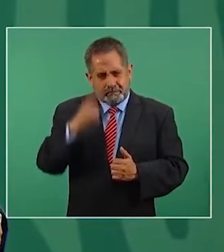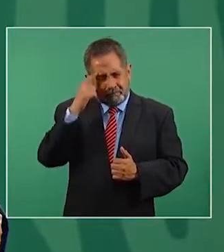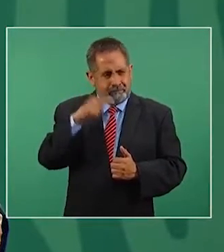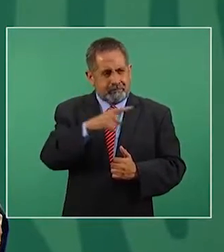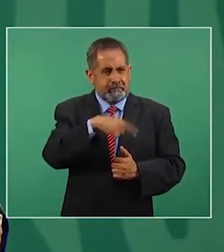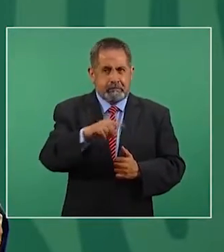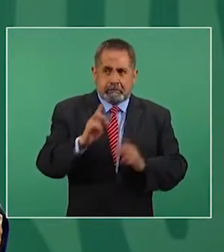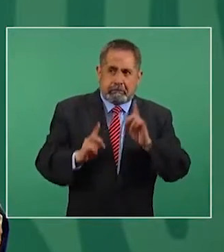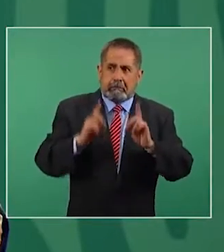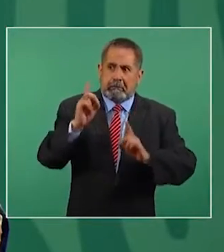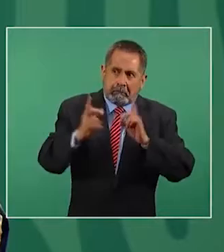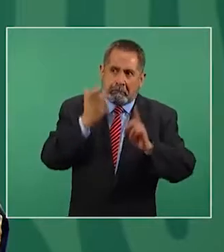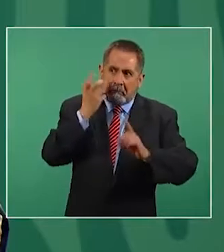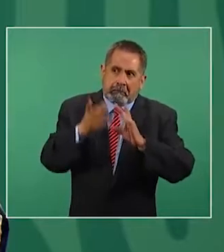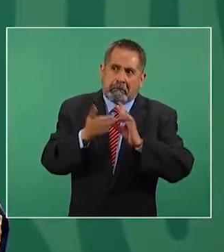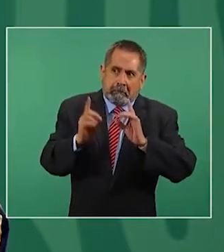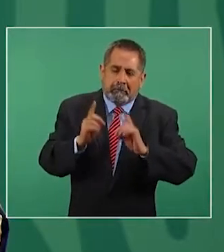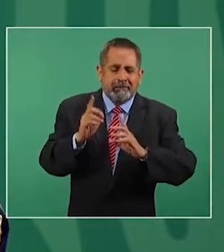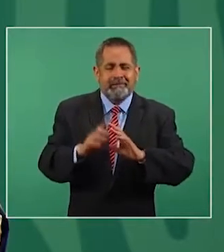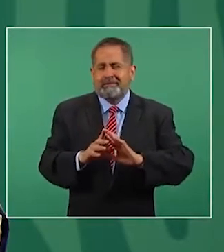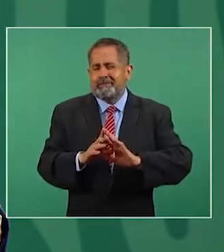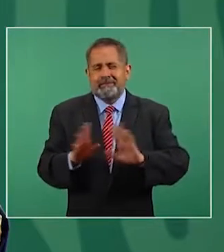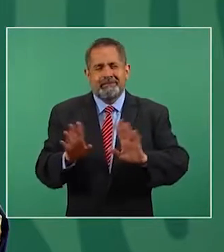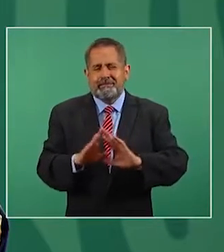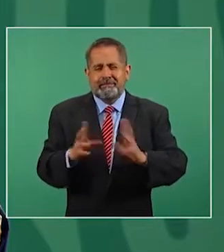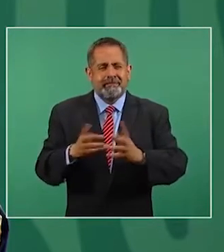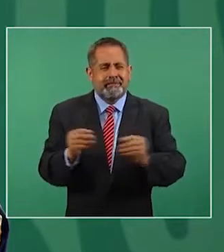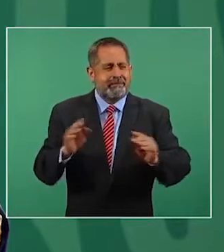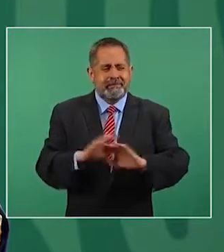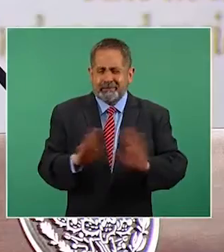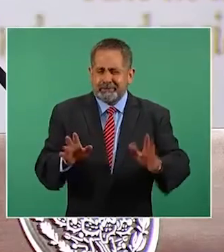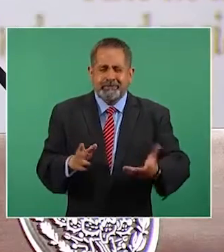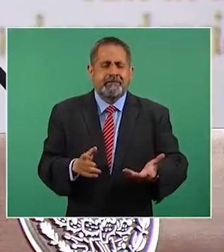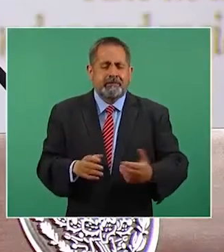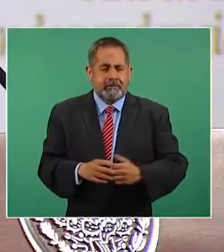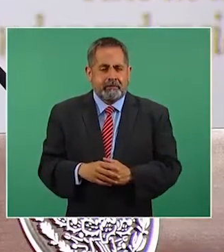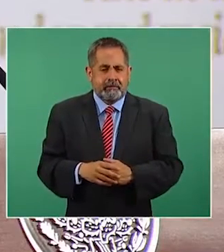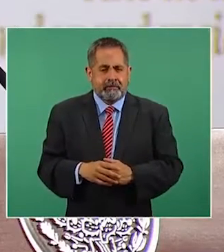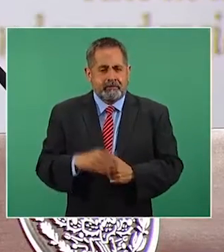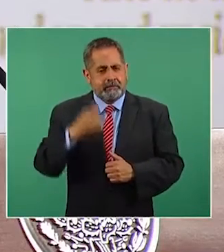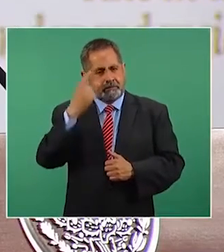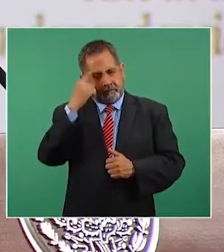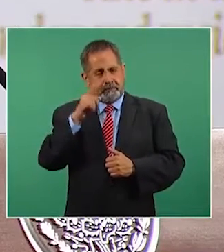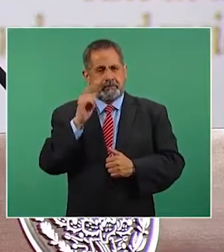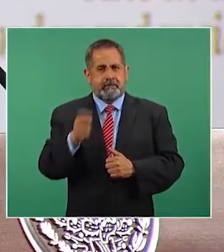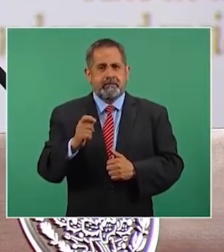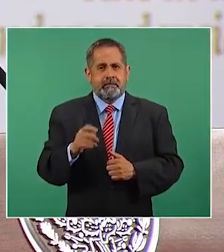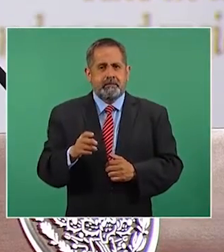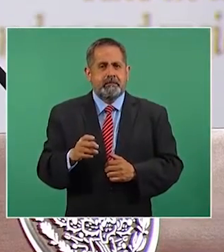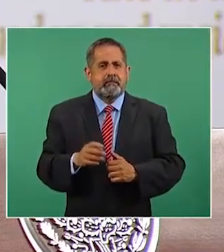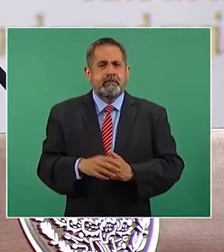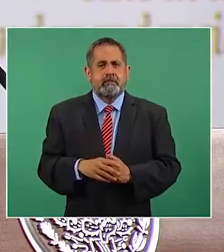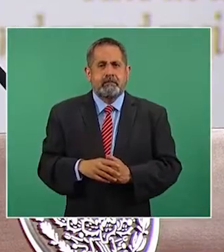disipar dudas, sobre todo para que los